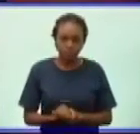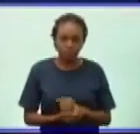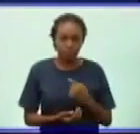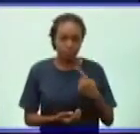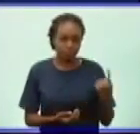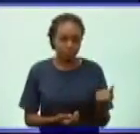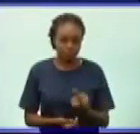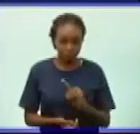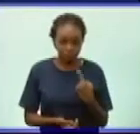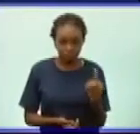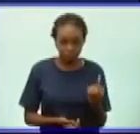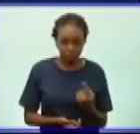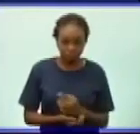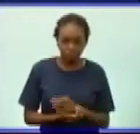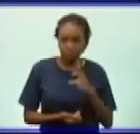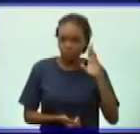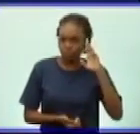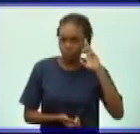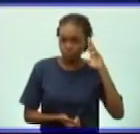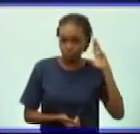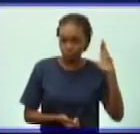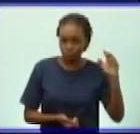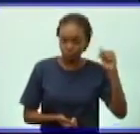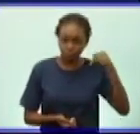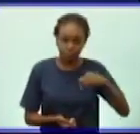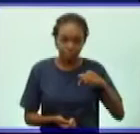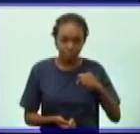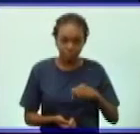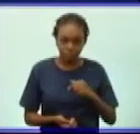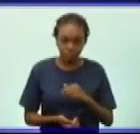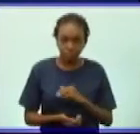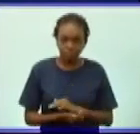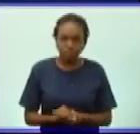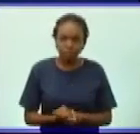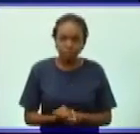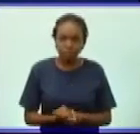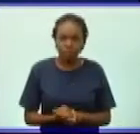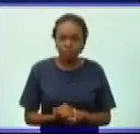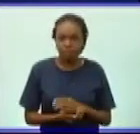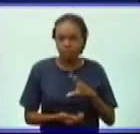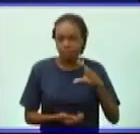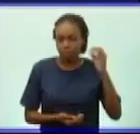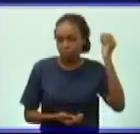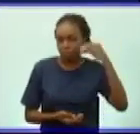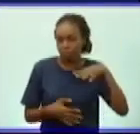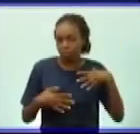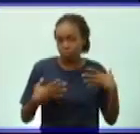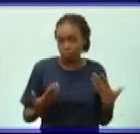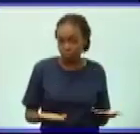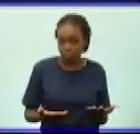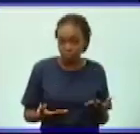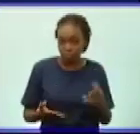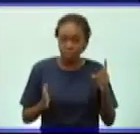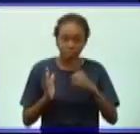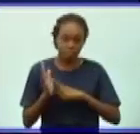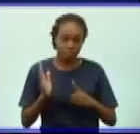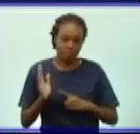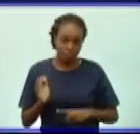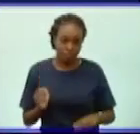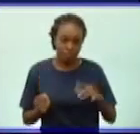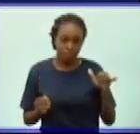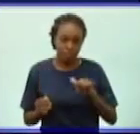Nosotros, recordando aquella actividad, llegamos a que la energía potencial gravitatoria era igual a